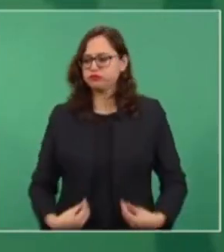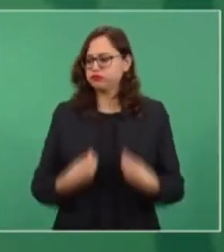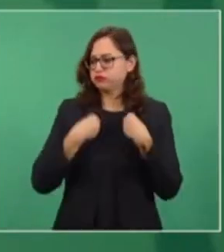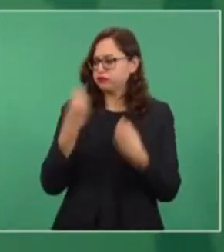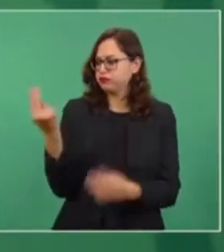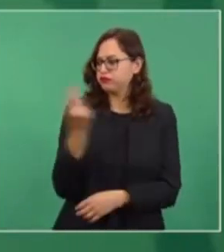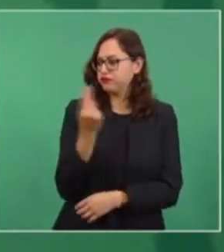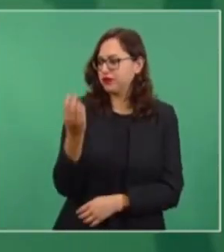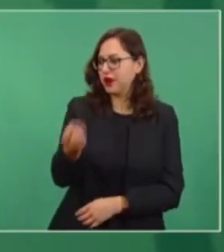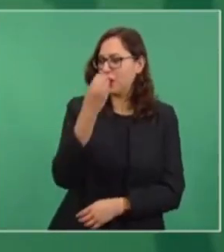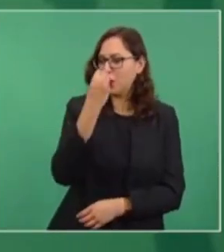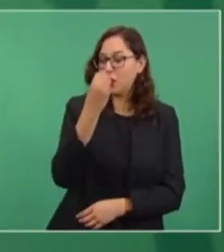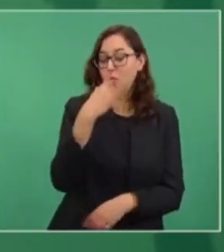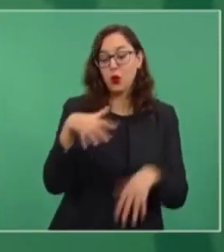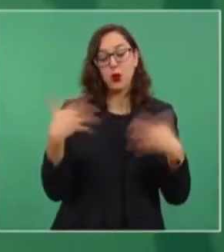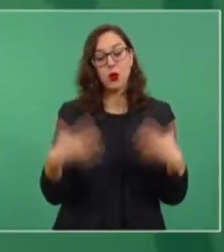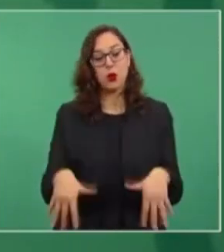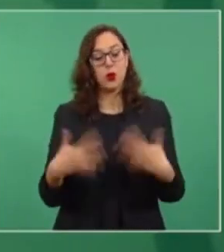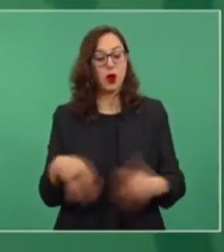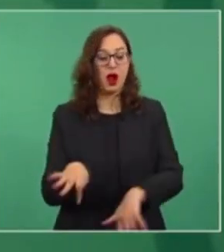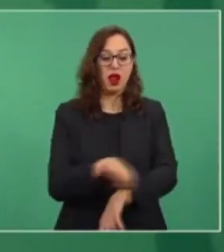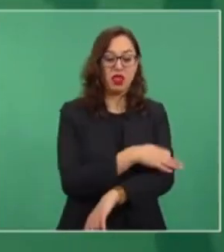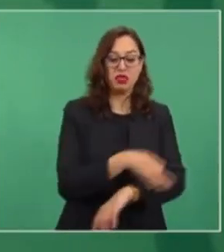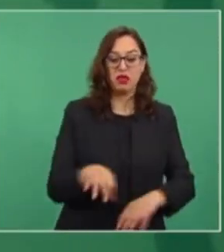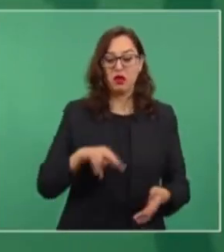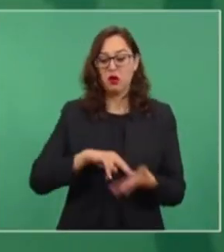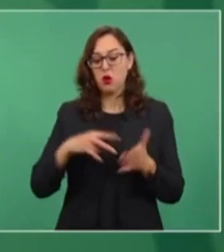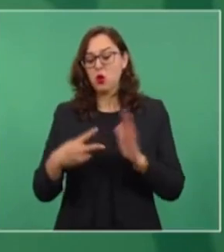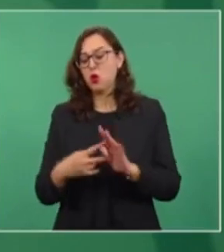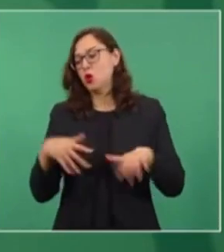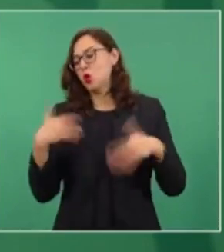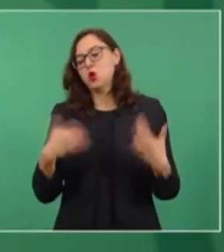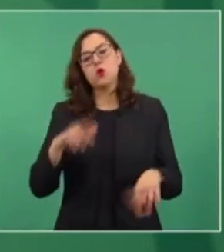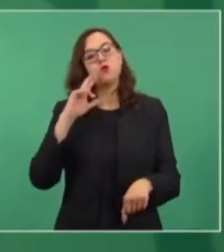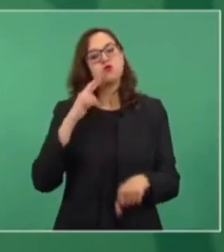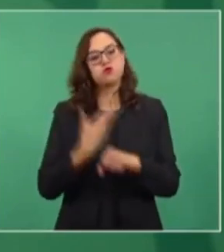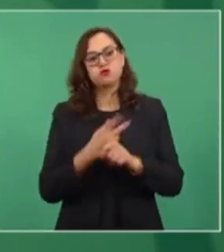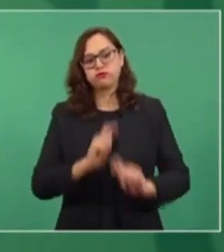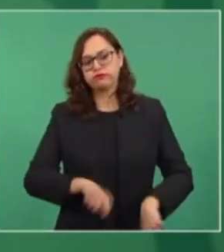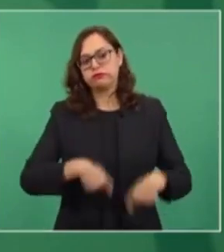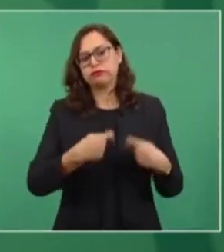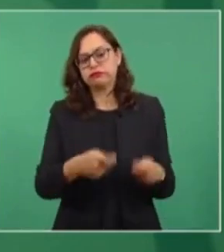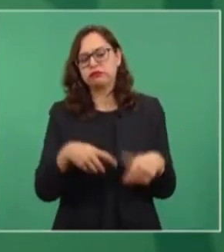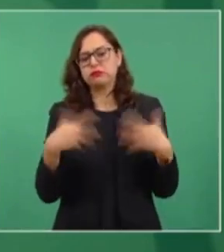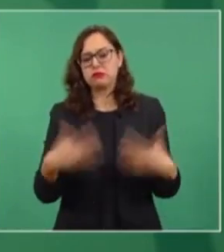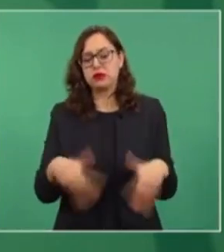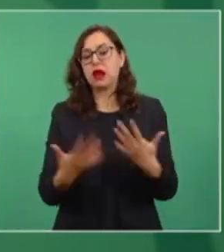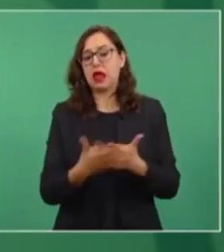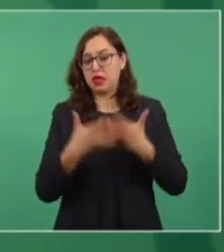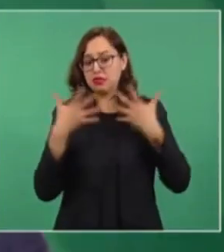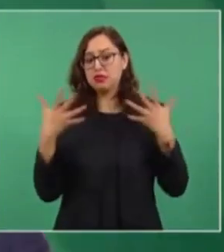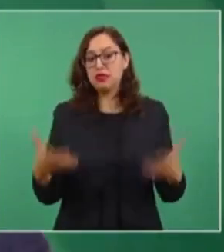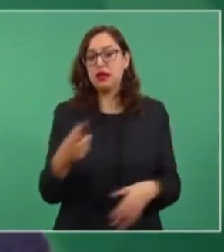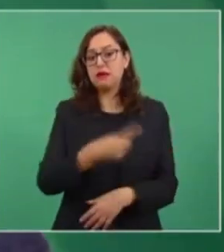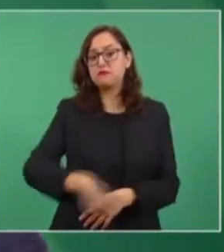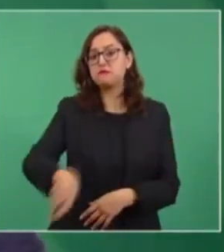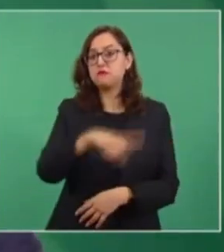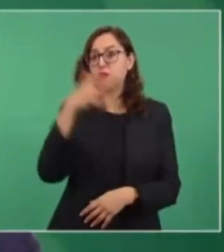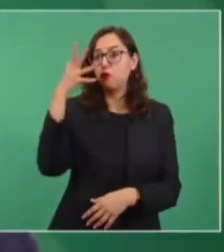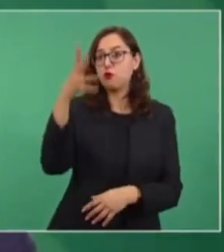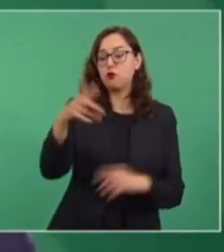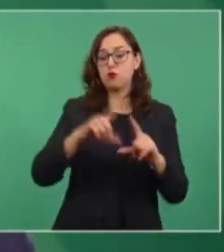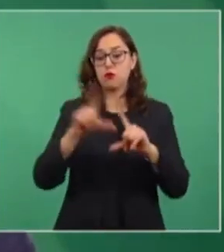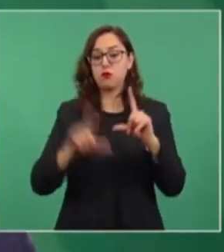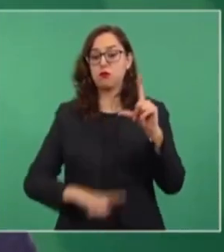Gran responsabilidad recae en los arquitectos y en los ingenieros para seguir haciendo de México un país próspero, productivo y